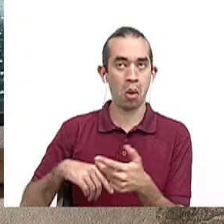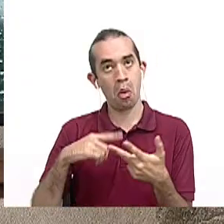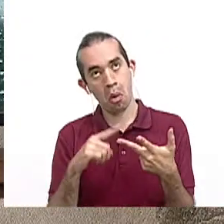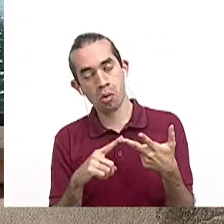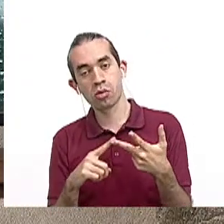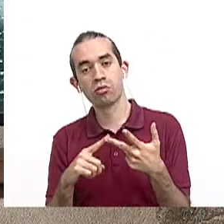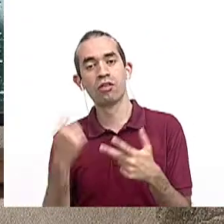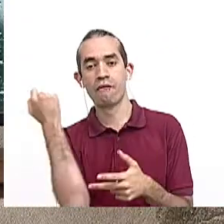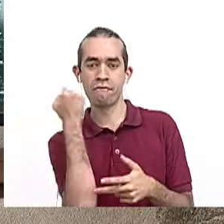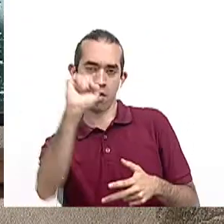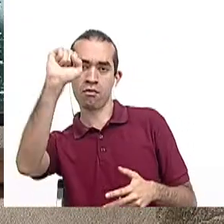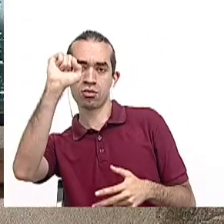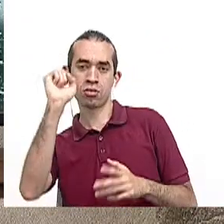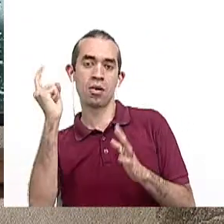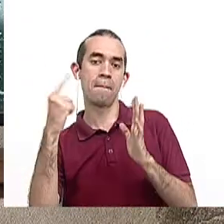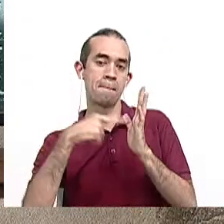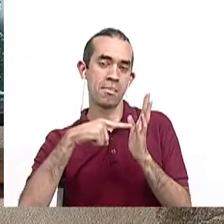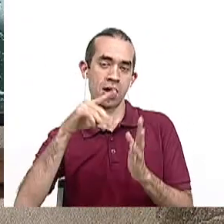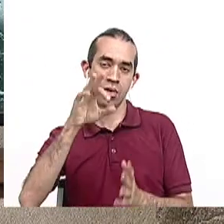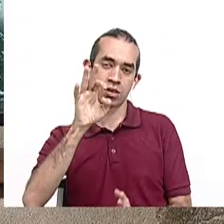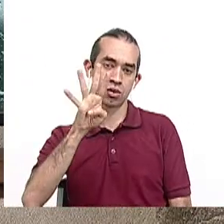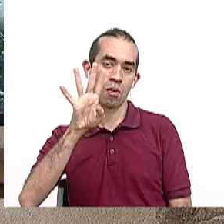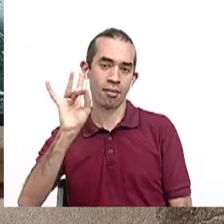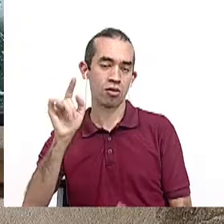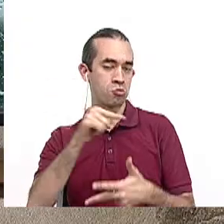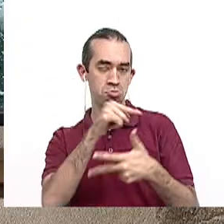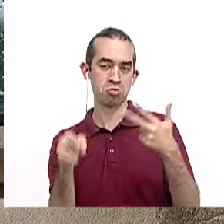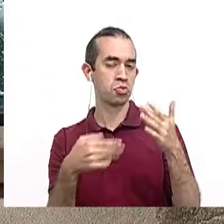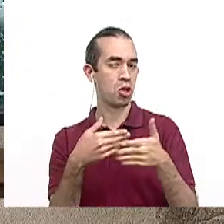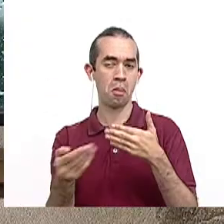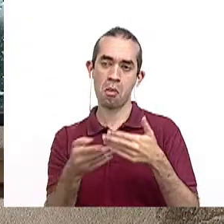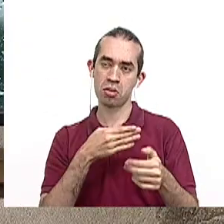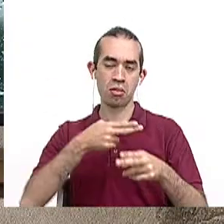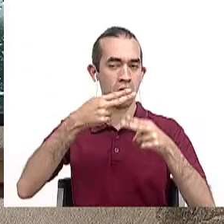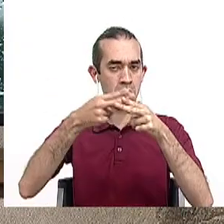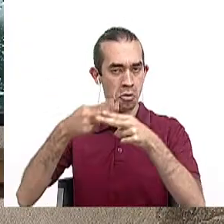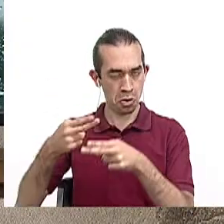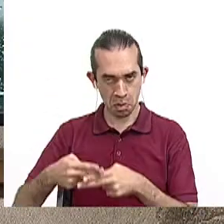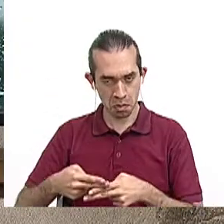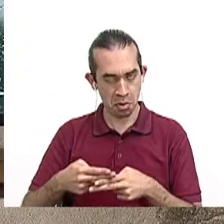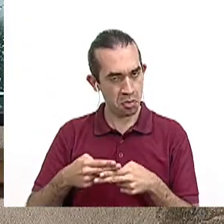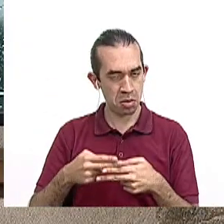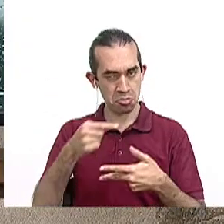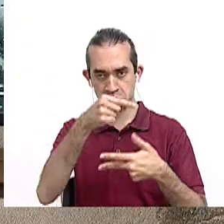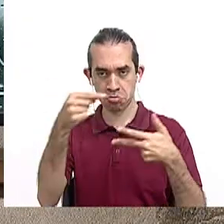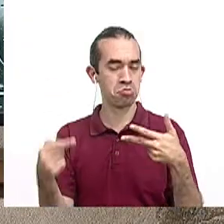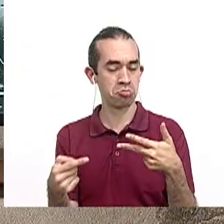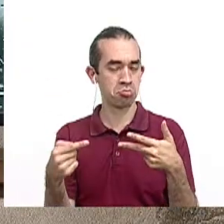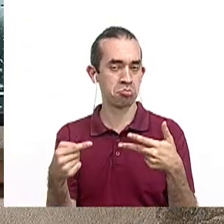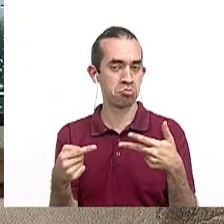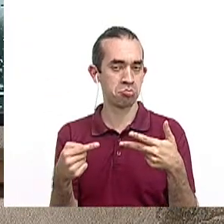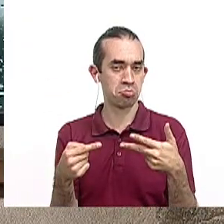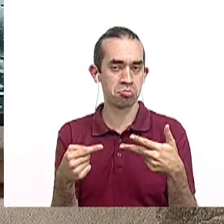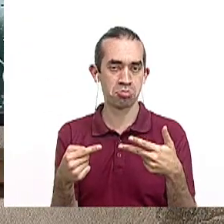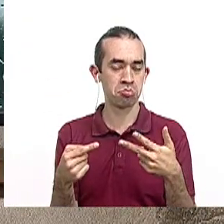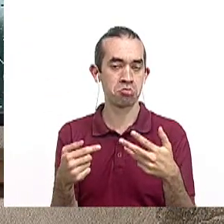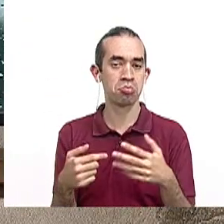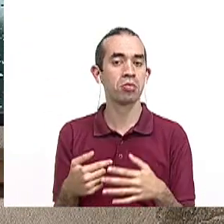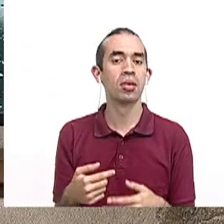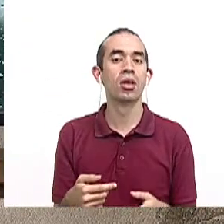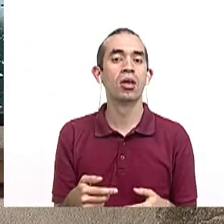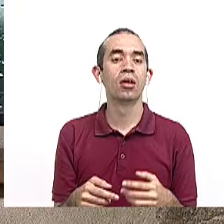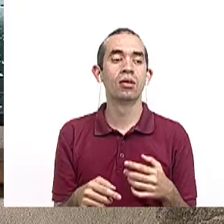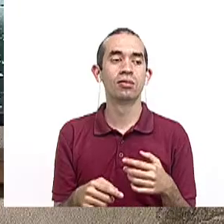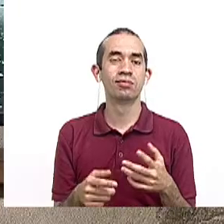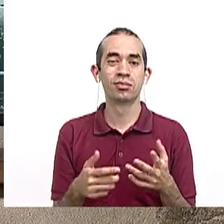llaman revolución del 48, independientemente del concepto que le podamos endosar. Fue un